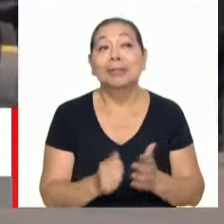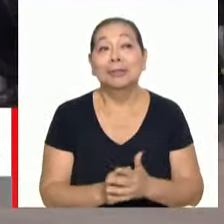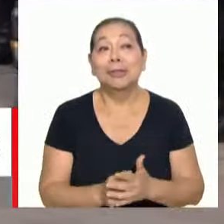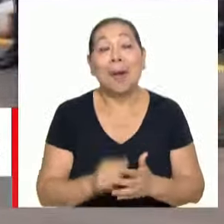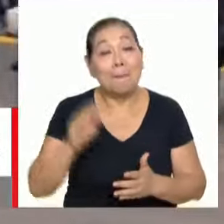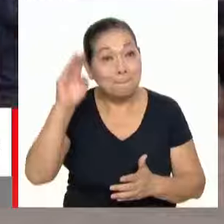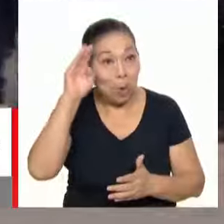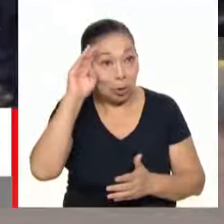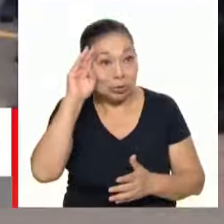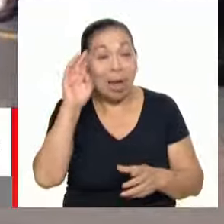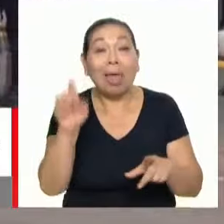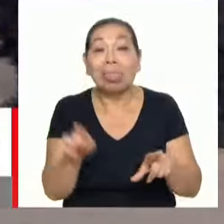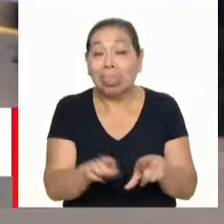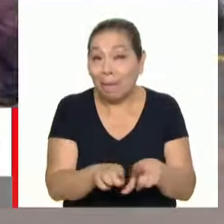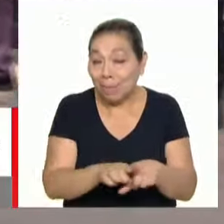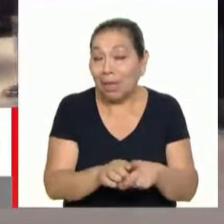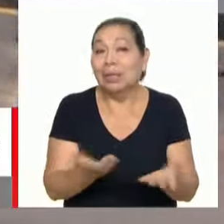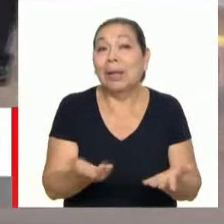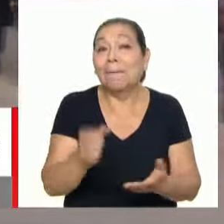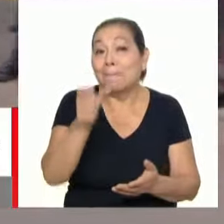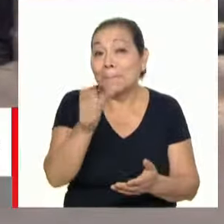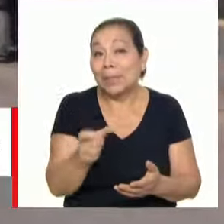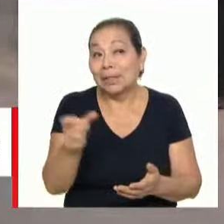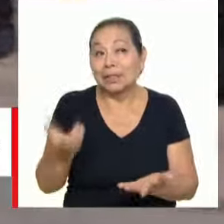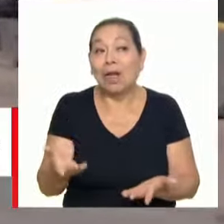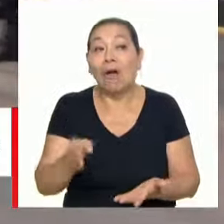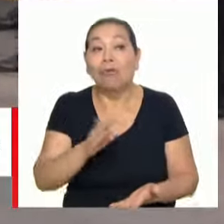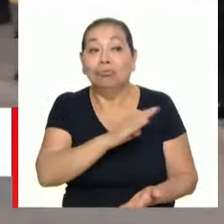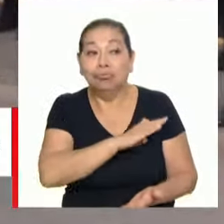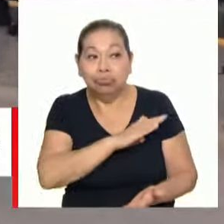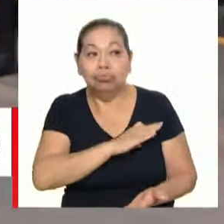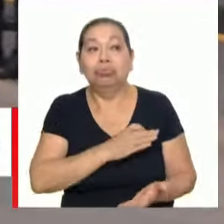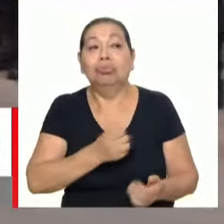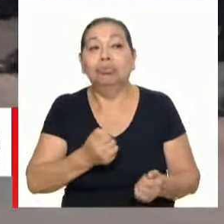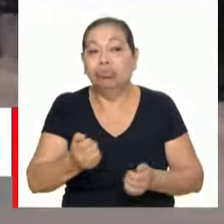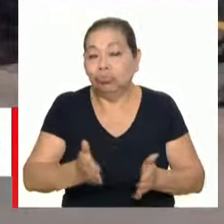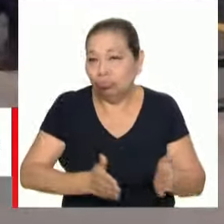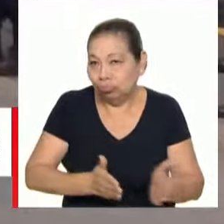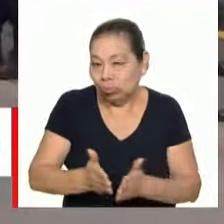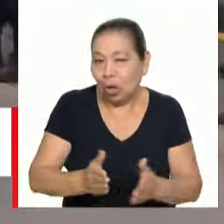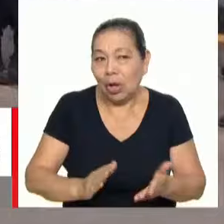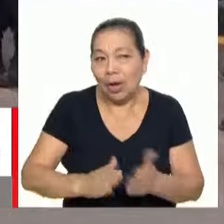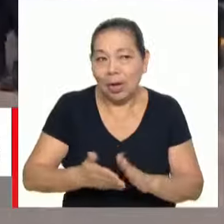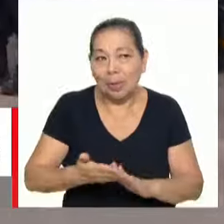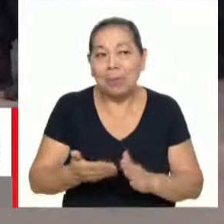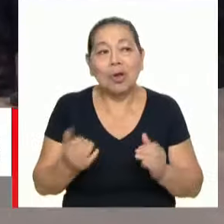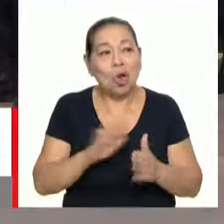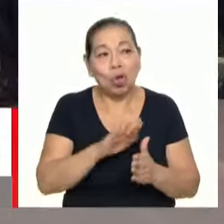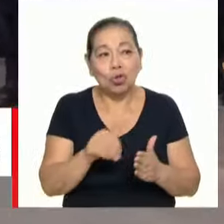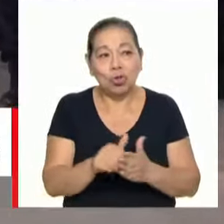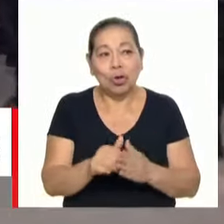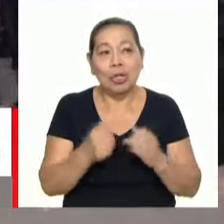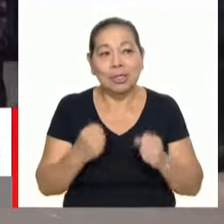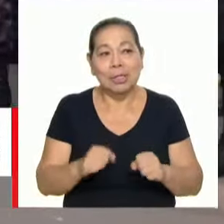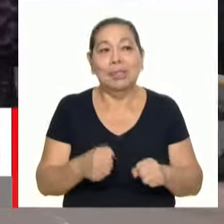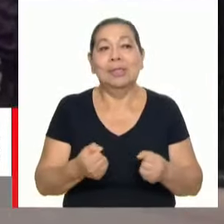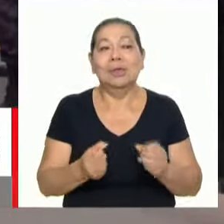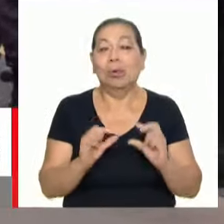la Policía Nacional y representantes pues como de fiscalización, de tránsito de la comuna capitalina, que todos ellos se